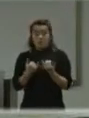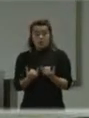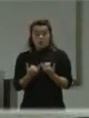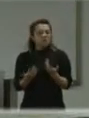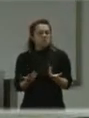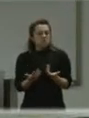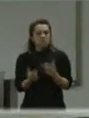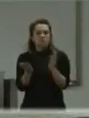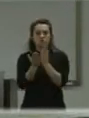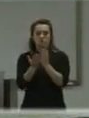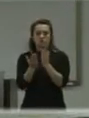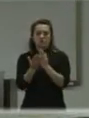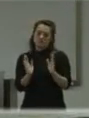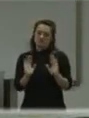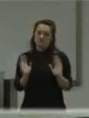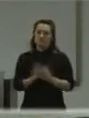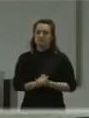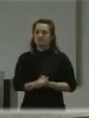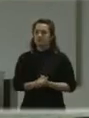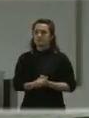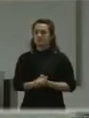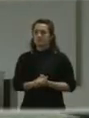me dedico a estudiar